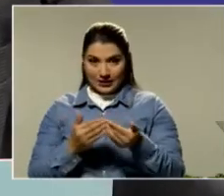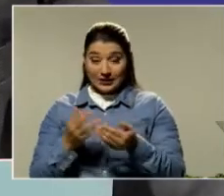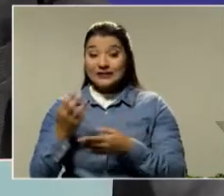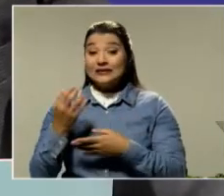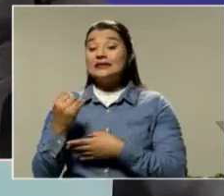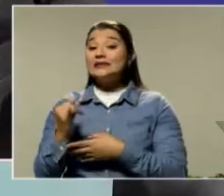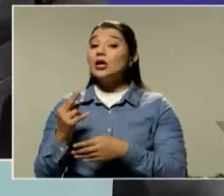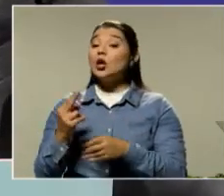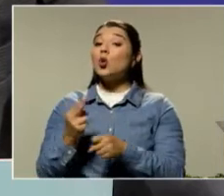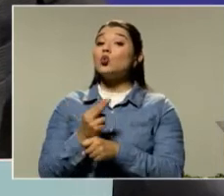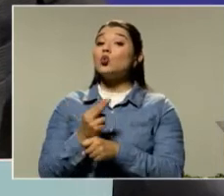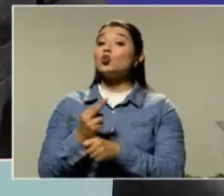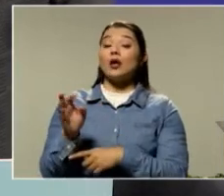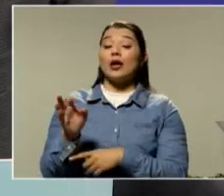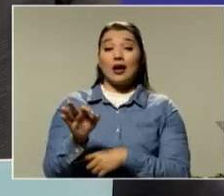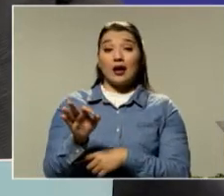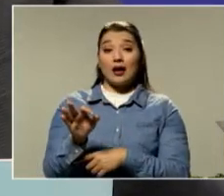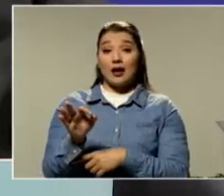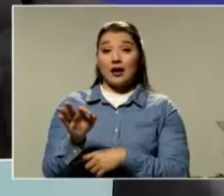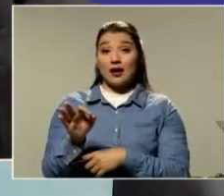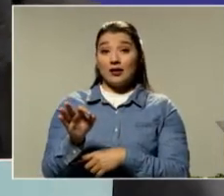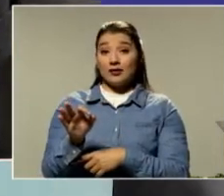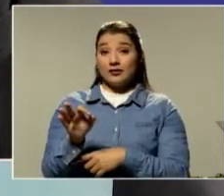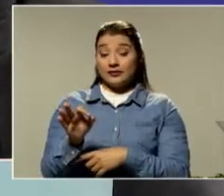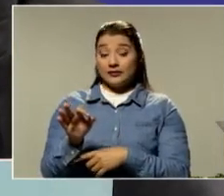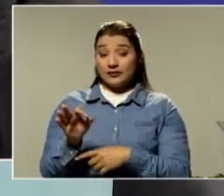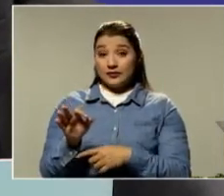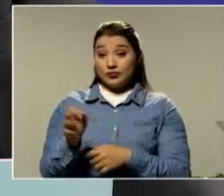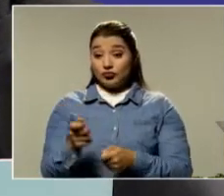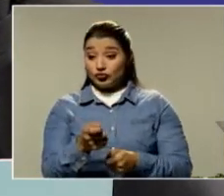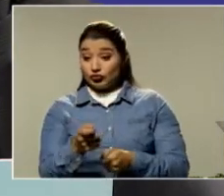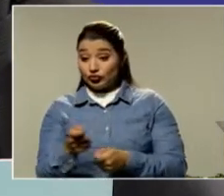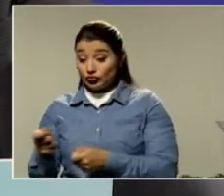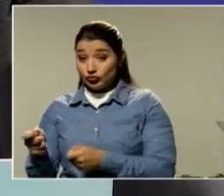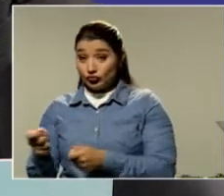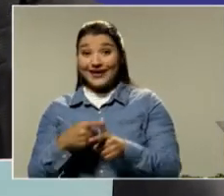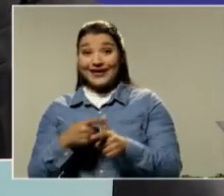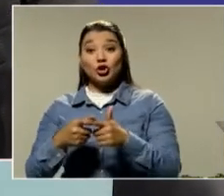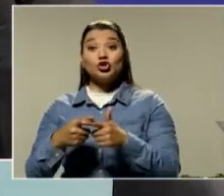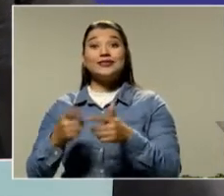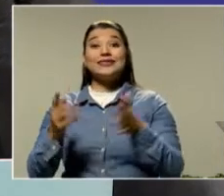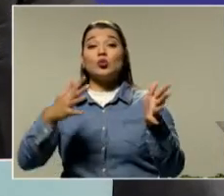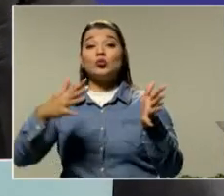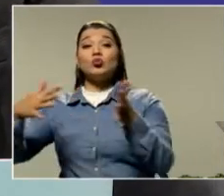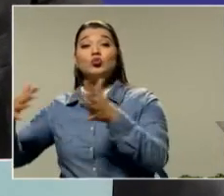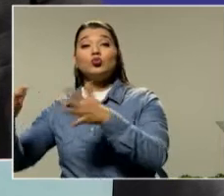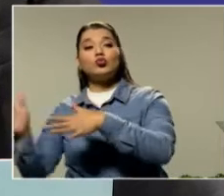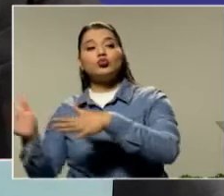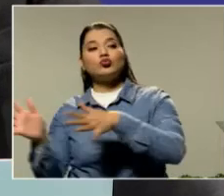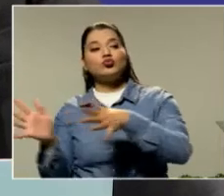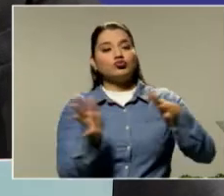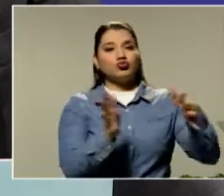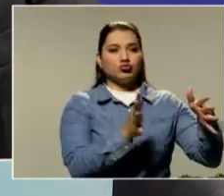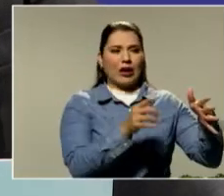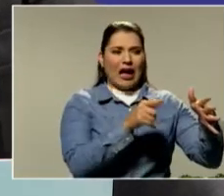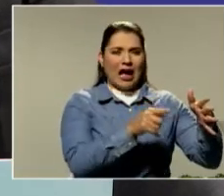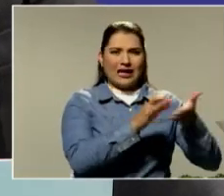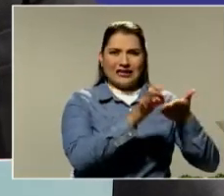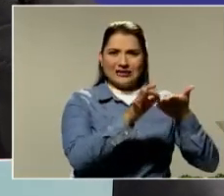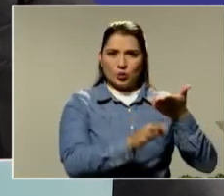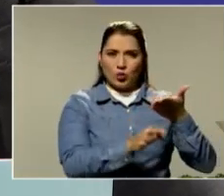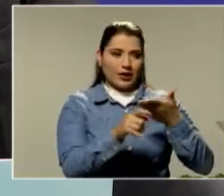forma tal que el viento lleve el plaguicida a una escuela donde hay niños, no es aceptable bajo ningún